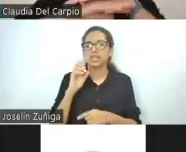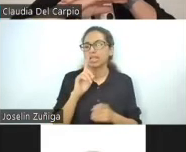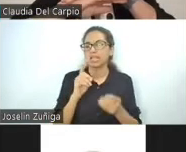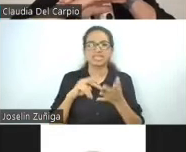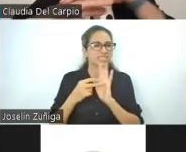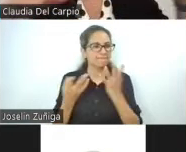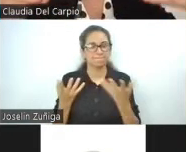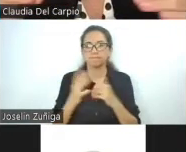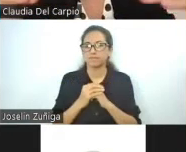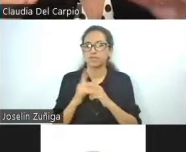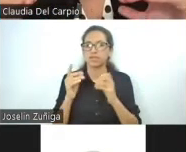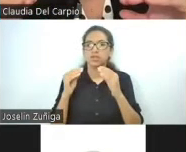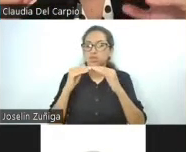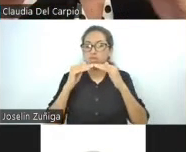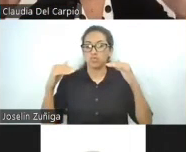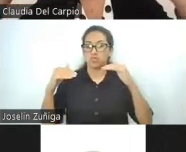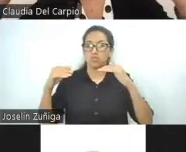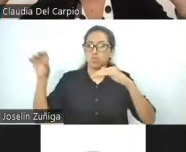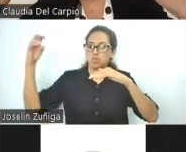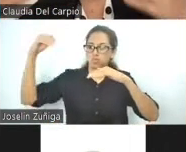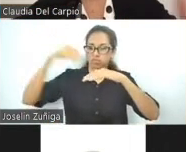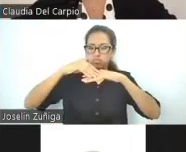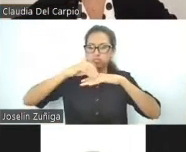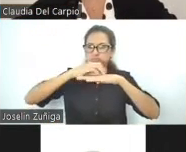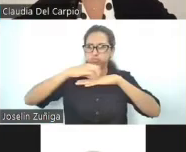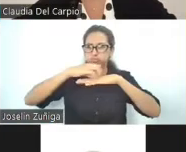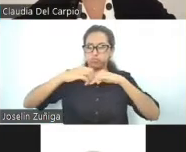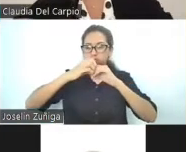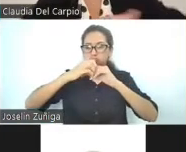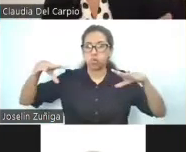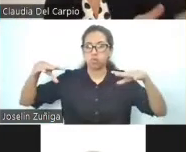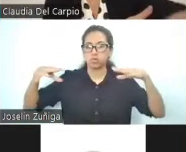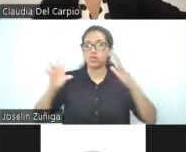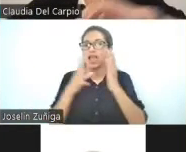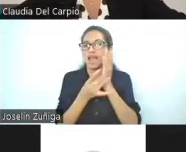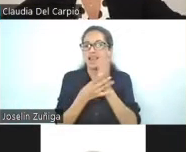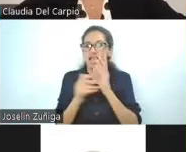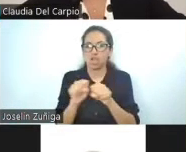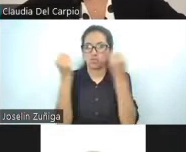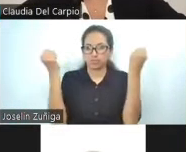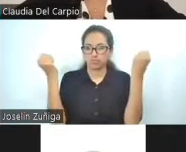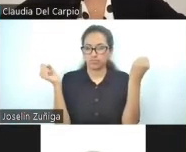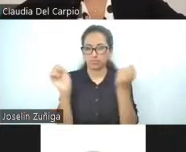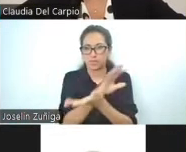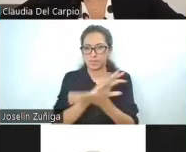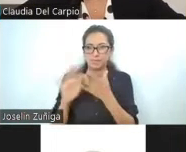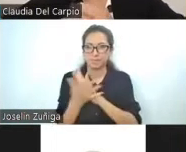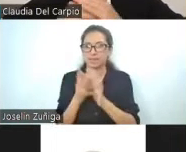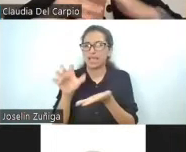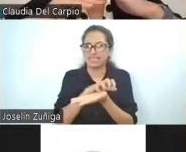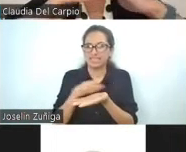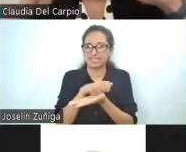decir, destruye la superficie para arrasar con la grasa. Y en la piel de la